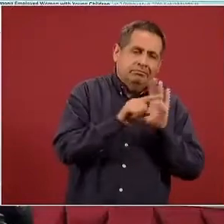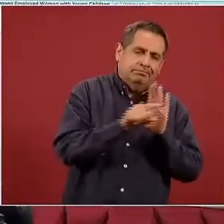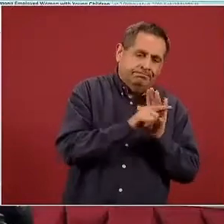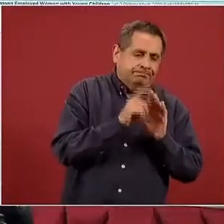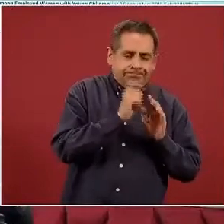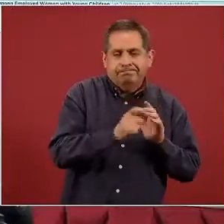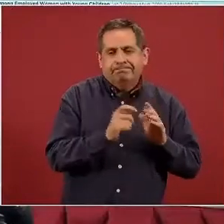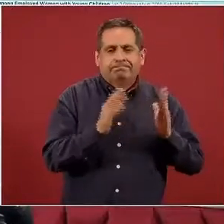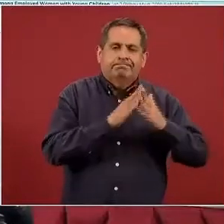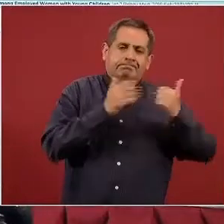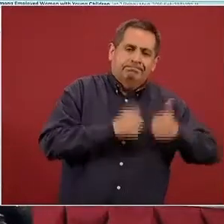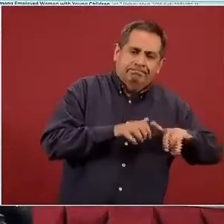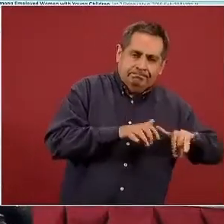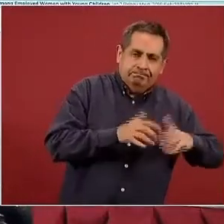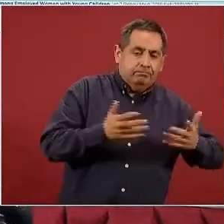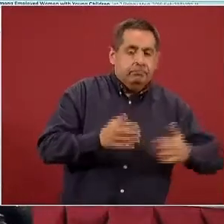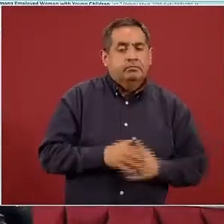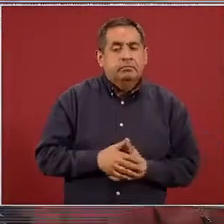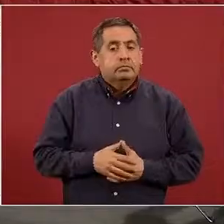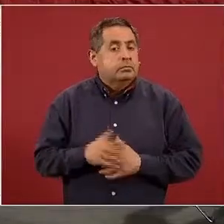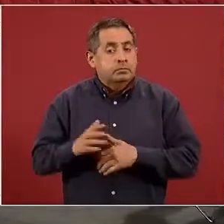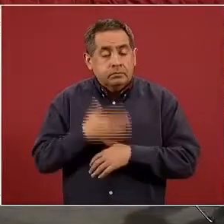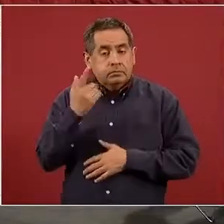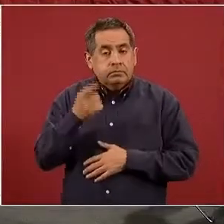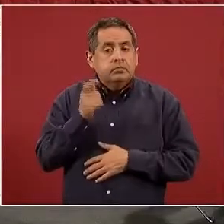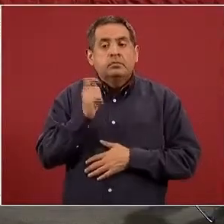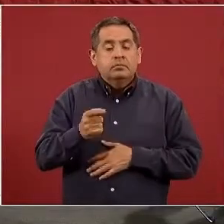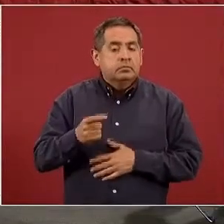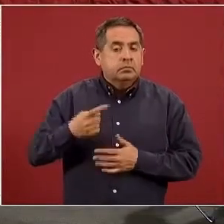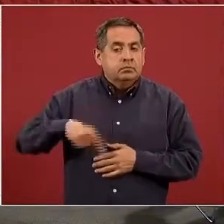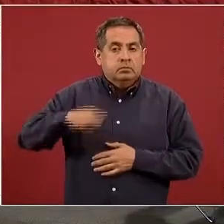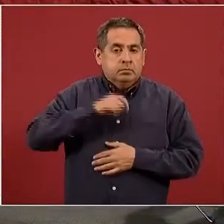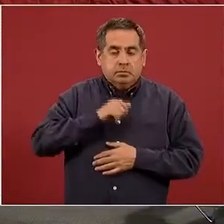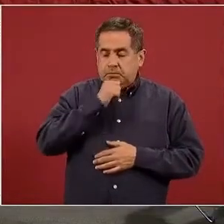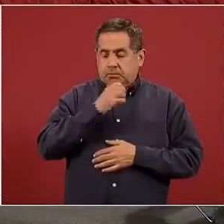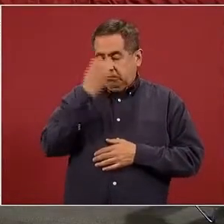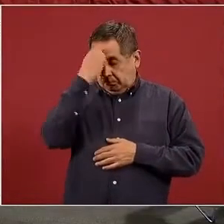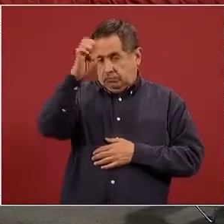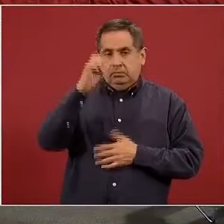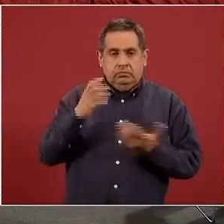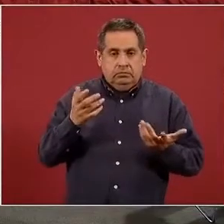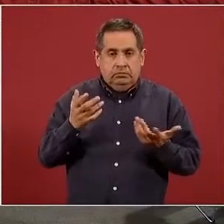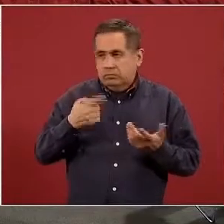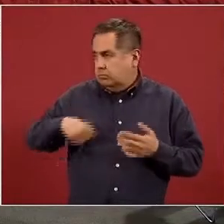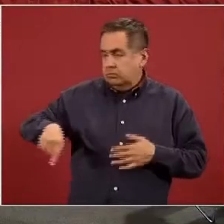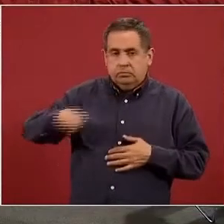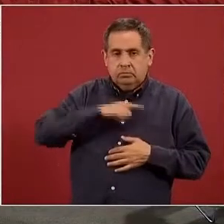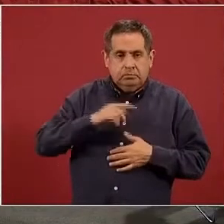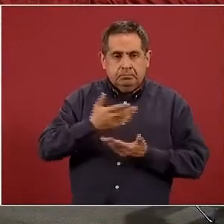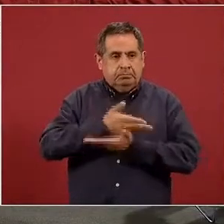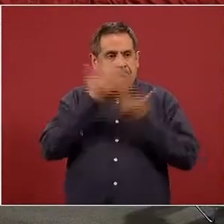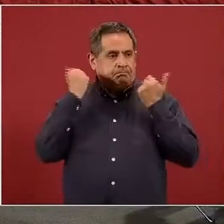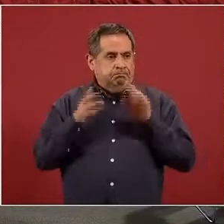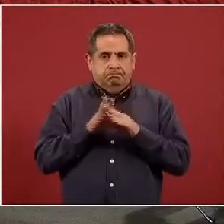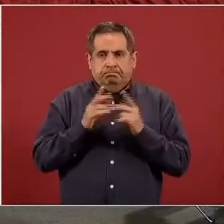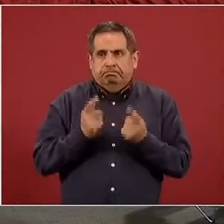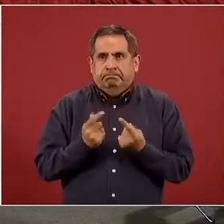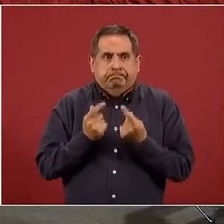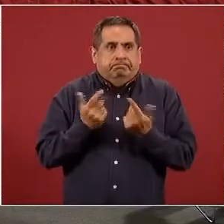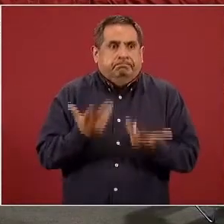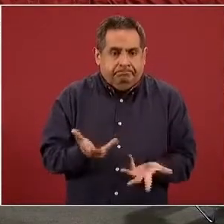de esta situación. Pero esto es porque pues, realmente no sabían, o no sabíamos más bien, cómo